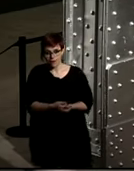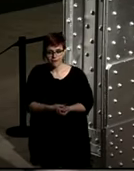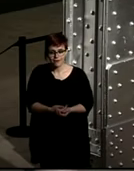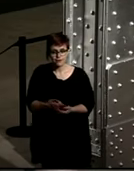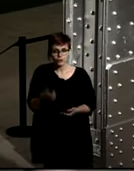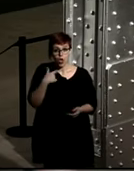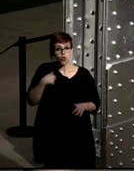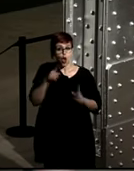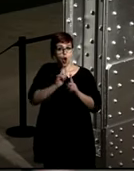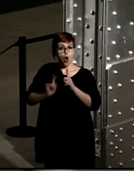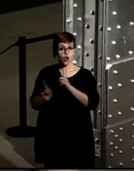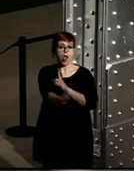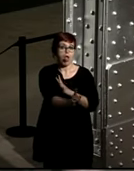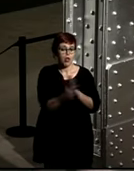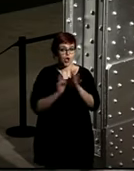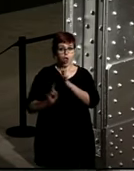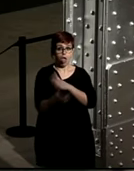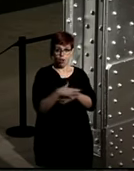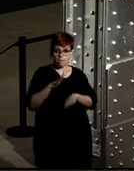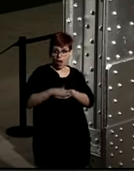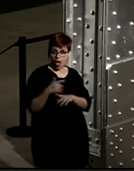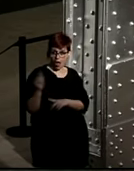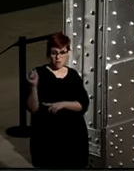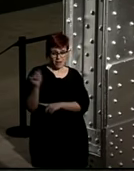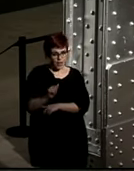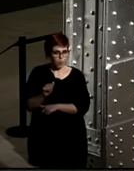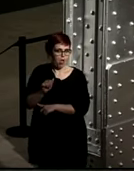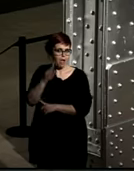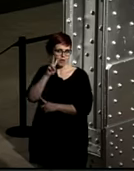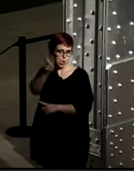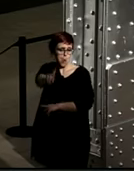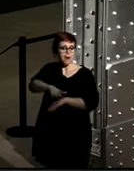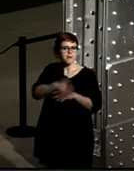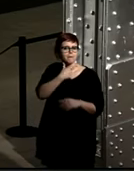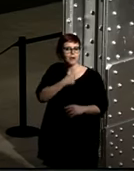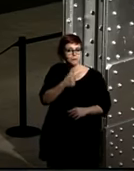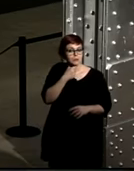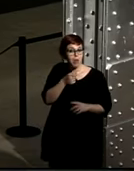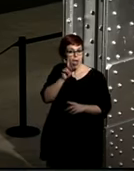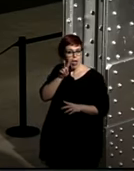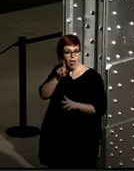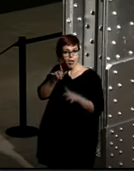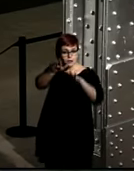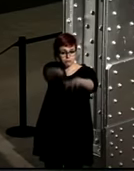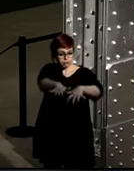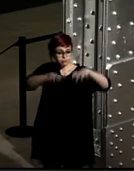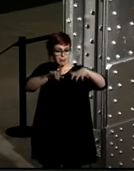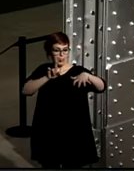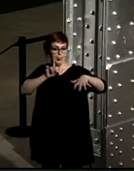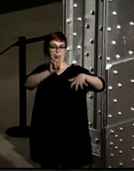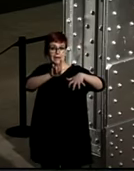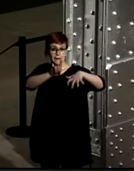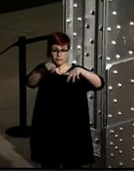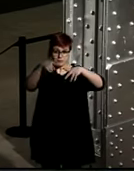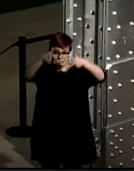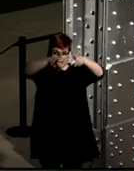hecho yo no me colaba para ver las películas. Me colaba porque lo que me gustaba era colocarme desde atrás e ir arrastrándome por debajo de